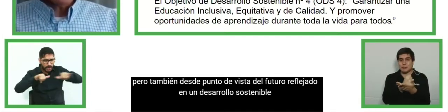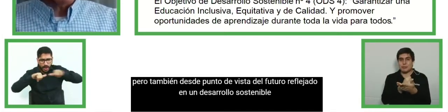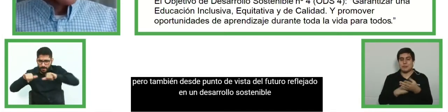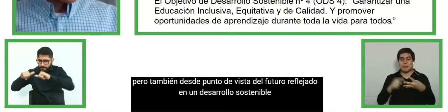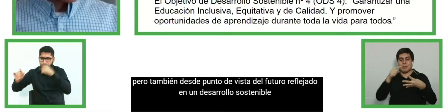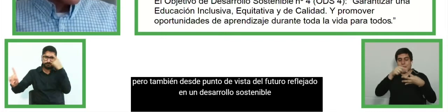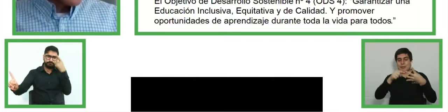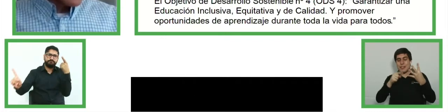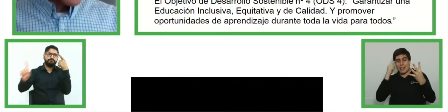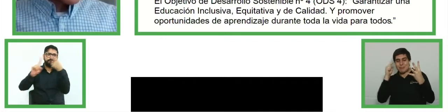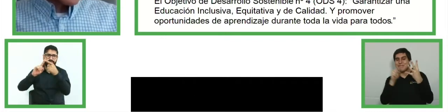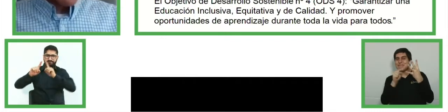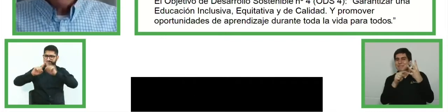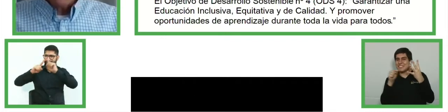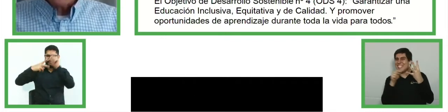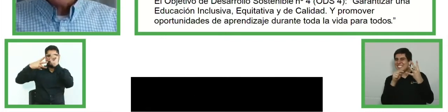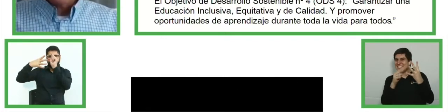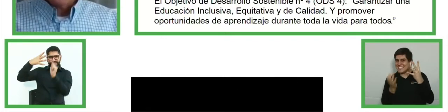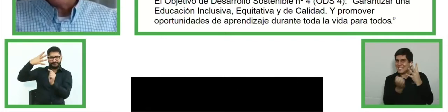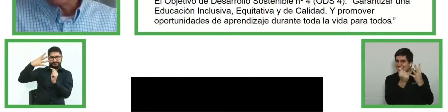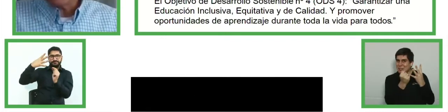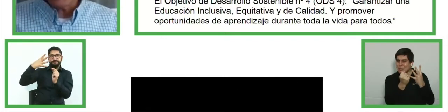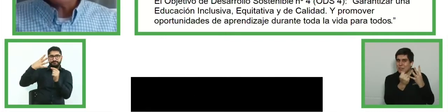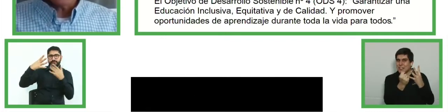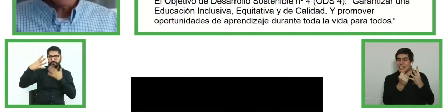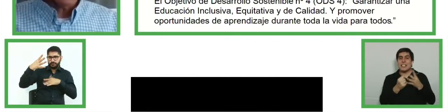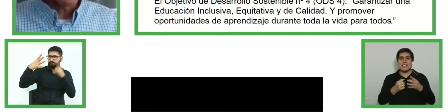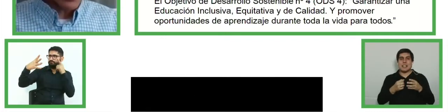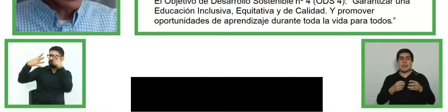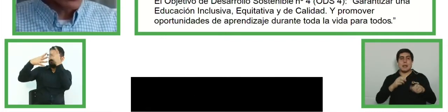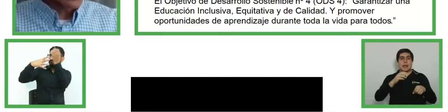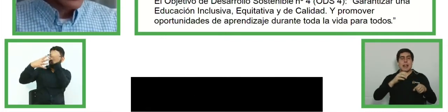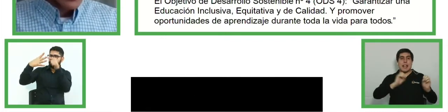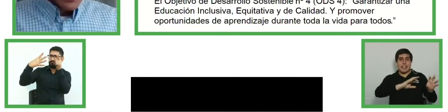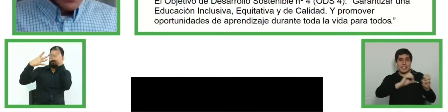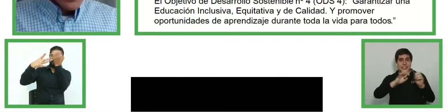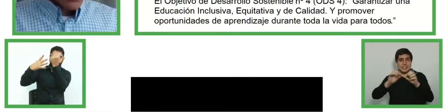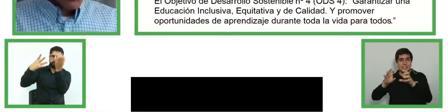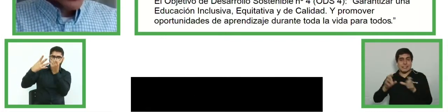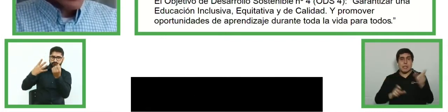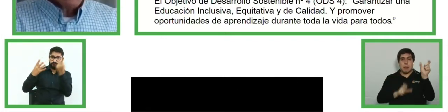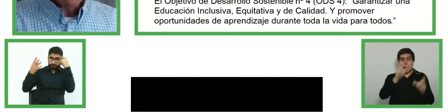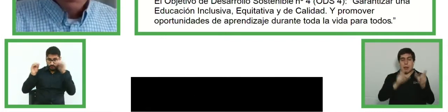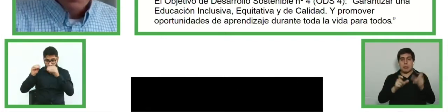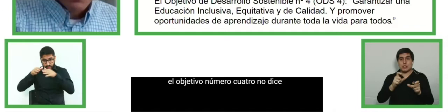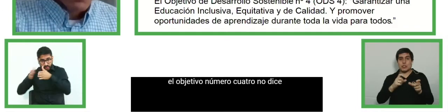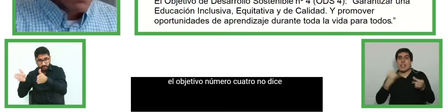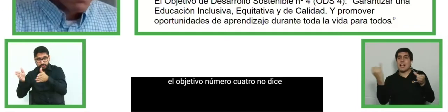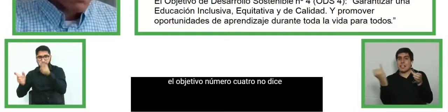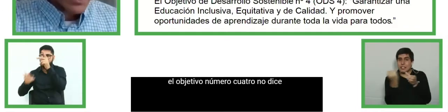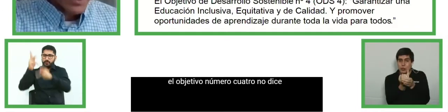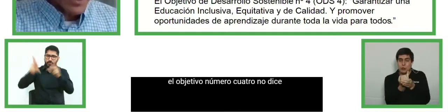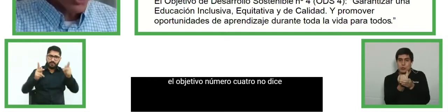número 4 lo dice bien claro, ¿no?, que es garantizar esta educación inclusiva